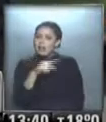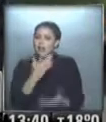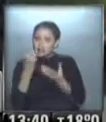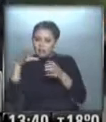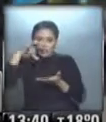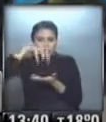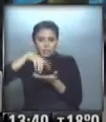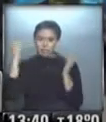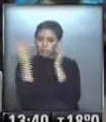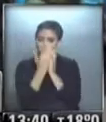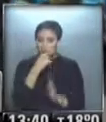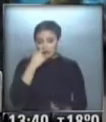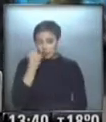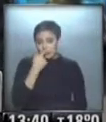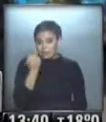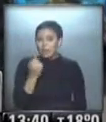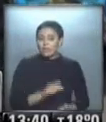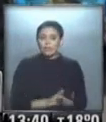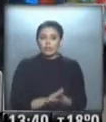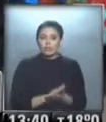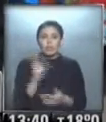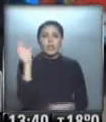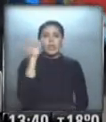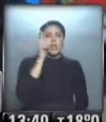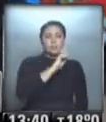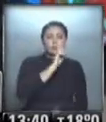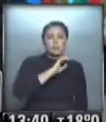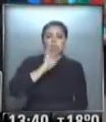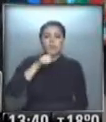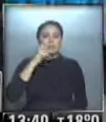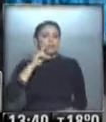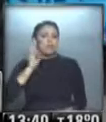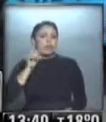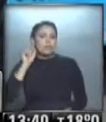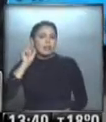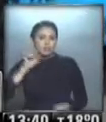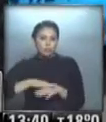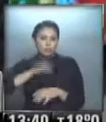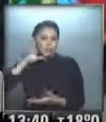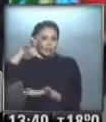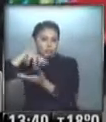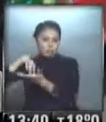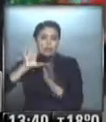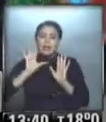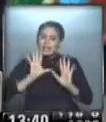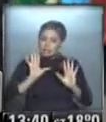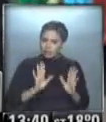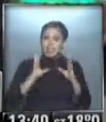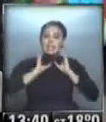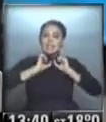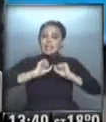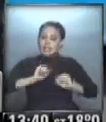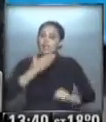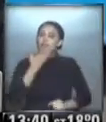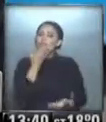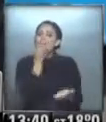muy interesante en la parte de género y la parte institucional que pasa el secretario letrado de un juzgado es el